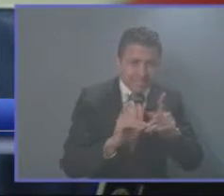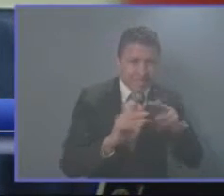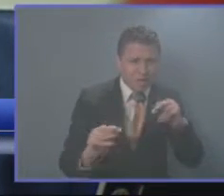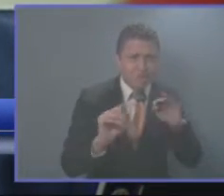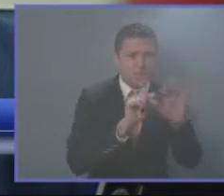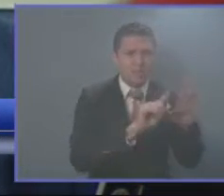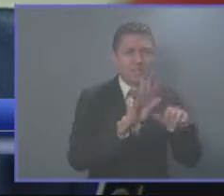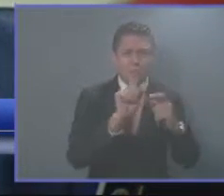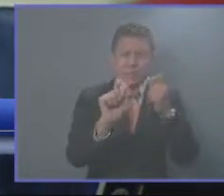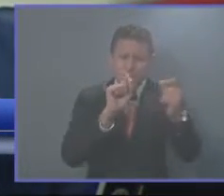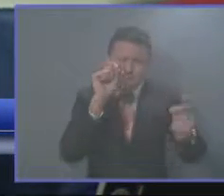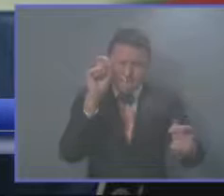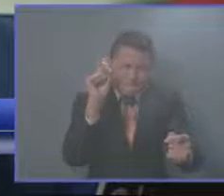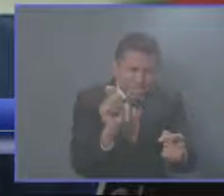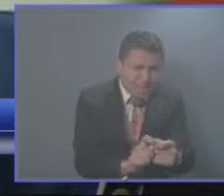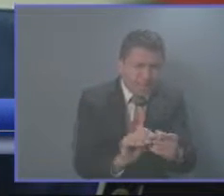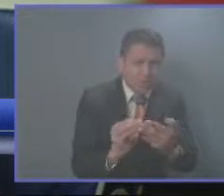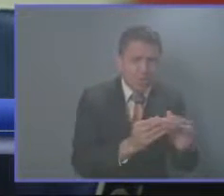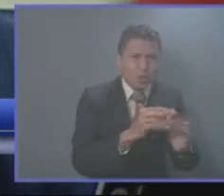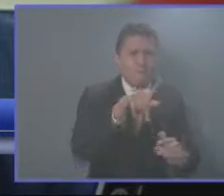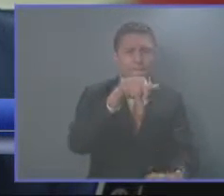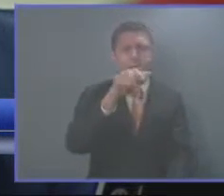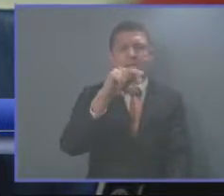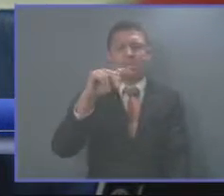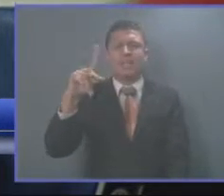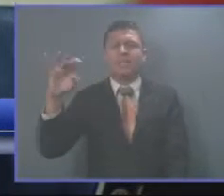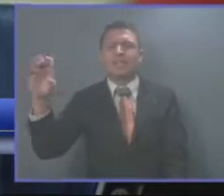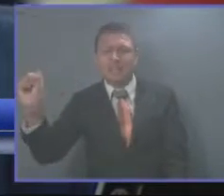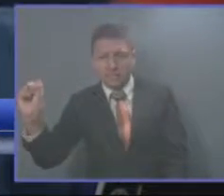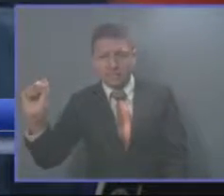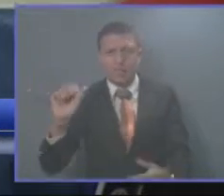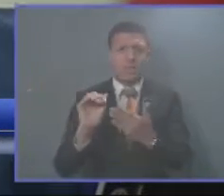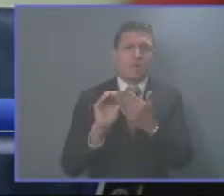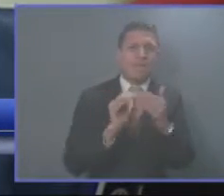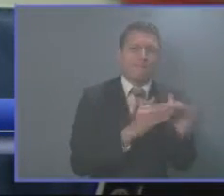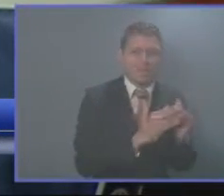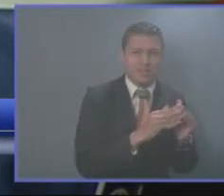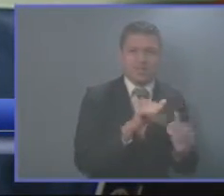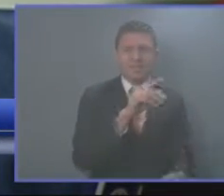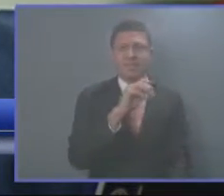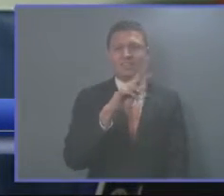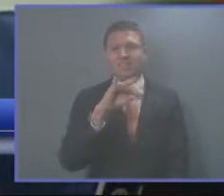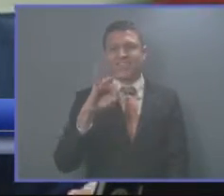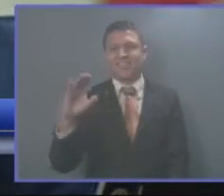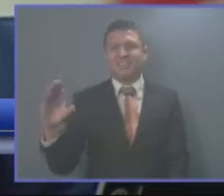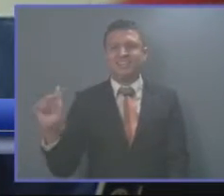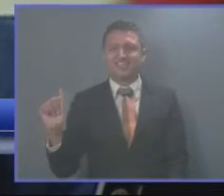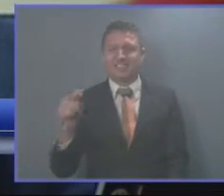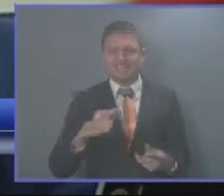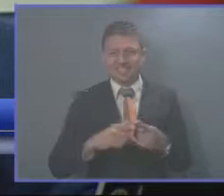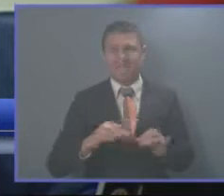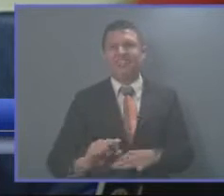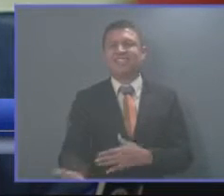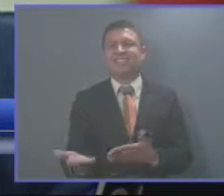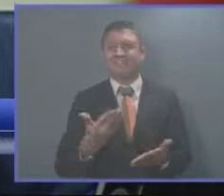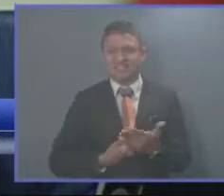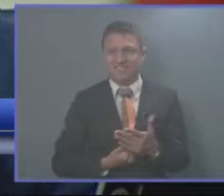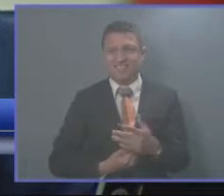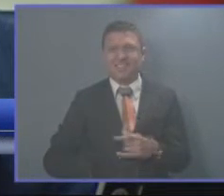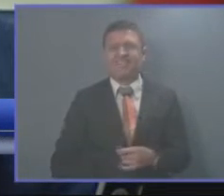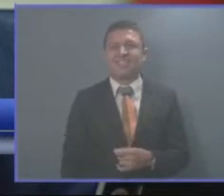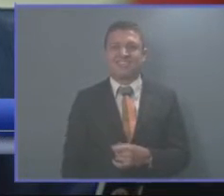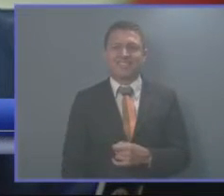altura donde se encuentra la colonia Panadés, La América, La Montreal, San Mauricio,